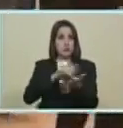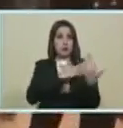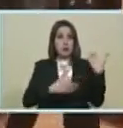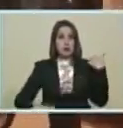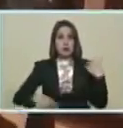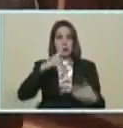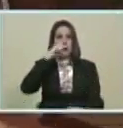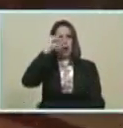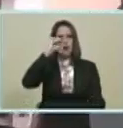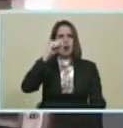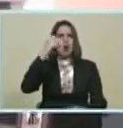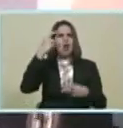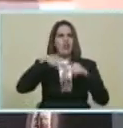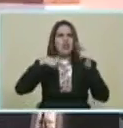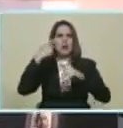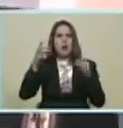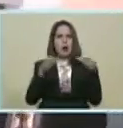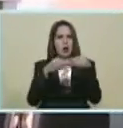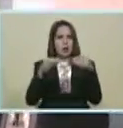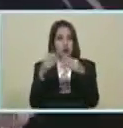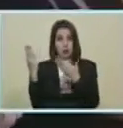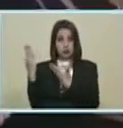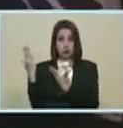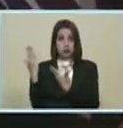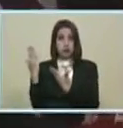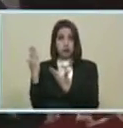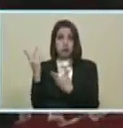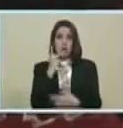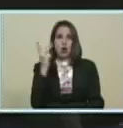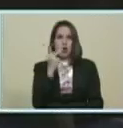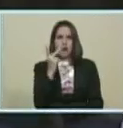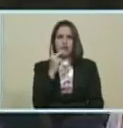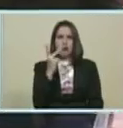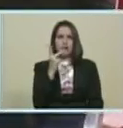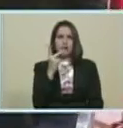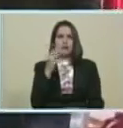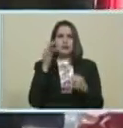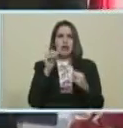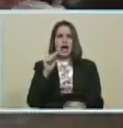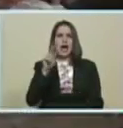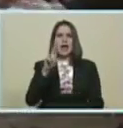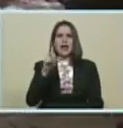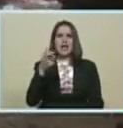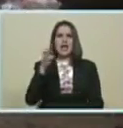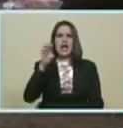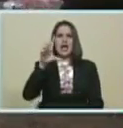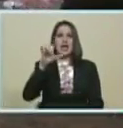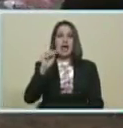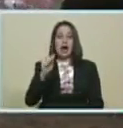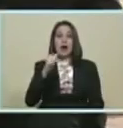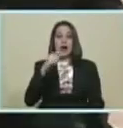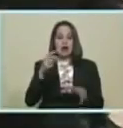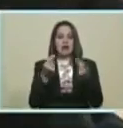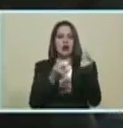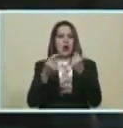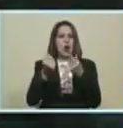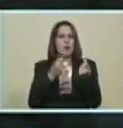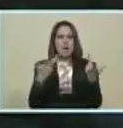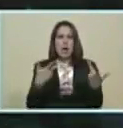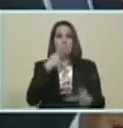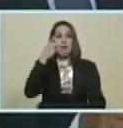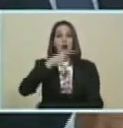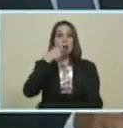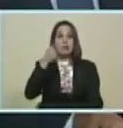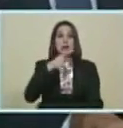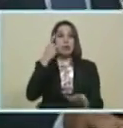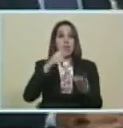Maduro Sostuvo una reunión Bilateral Con el presidente Del consejo De la nación De Argelia Donde se tocaron Temas de índice Económicos Políticos